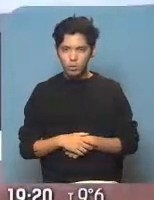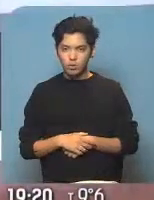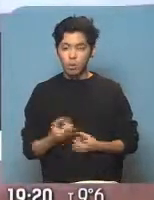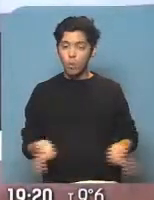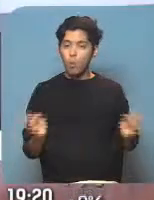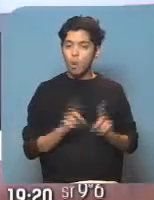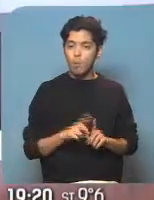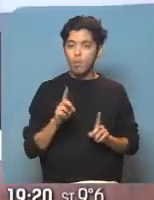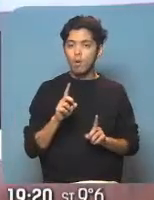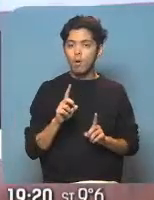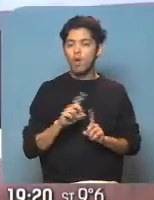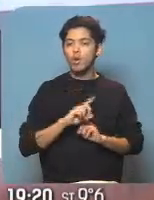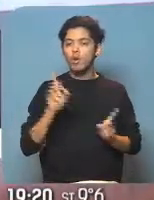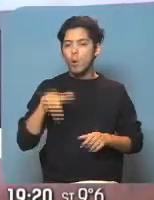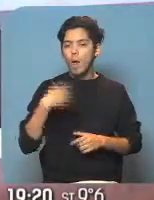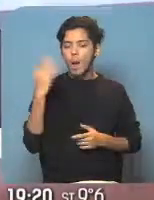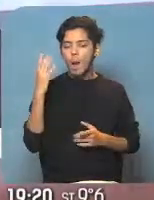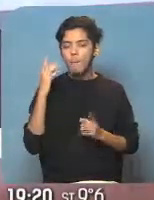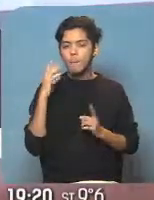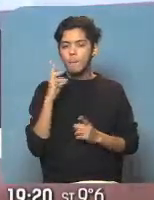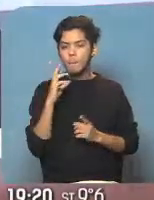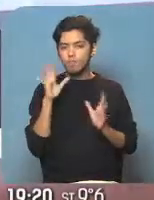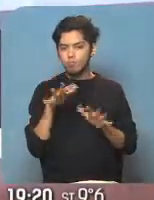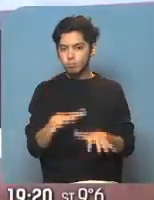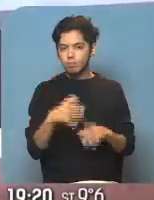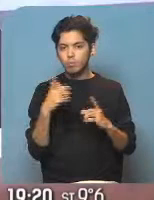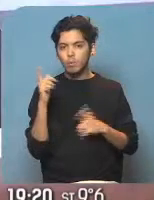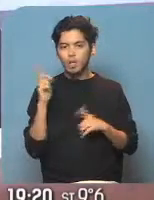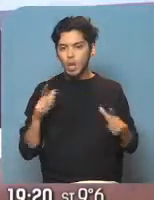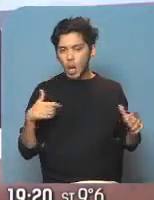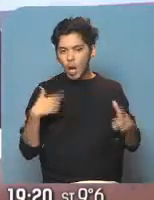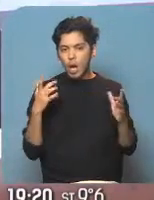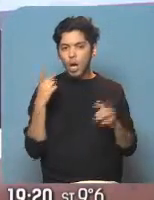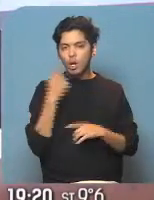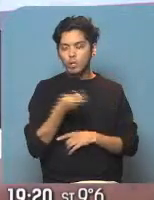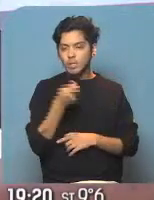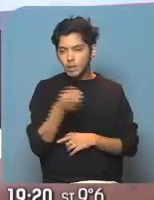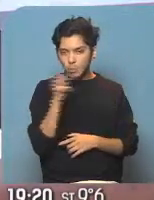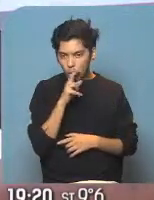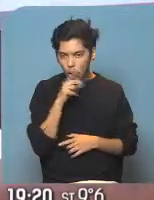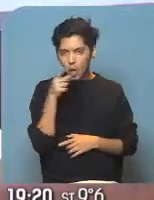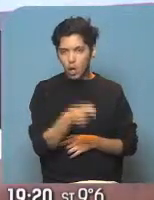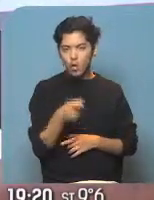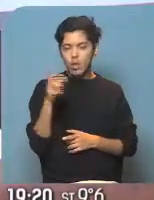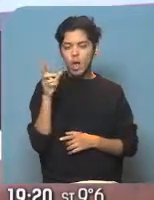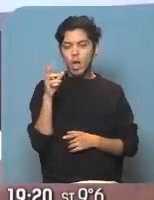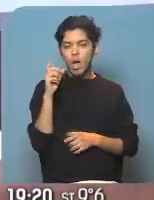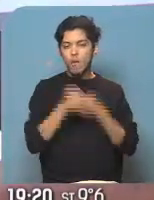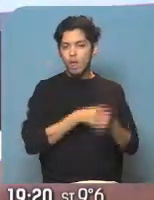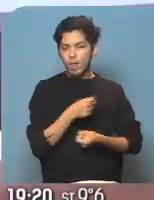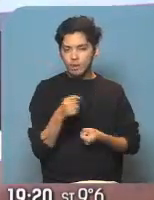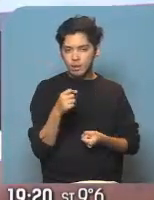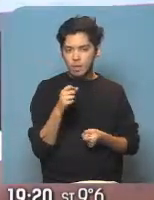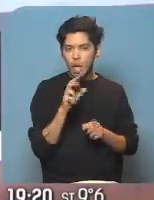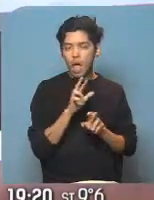Volvemos con ni una menos la multitudinaria marcha, miles de personas que se movilizan contra los femicidios, contra la violencia de género y también en este caso